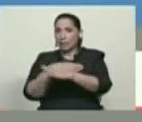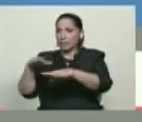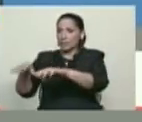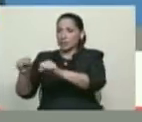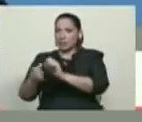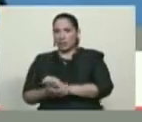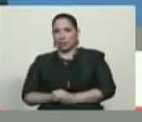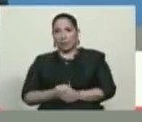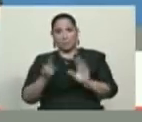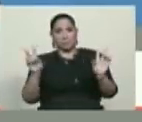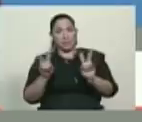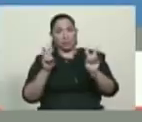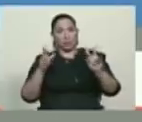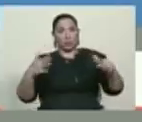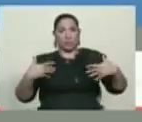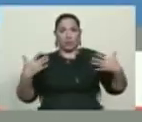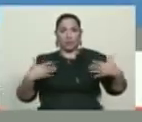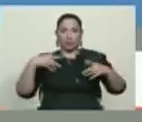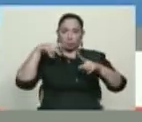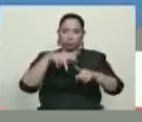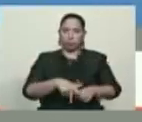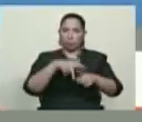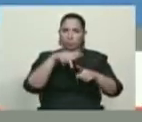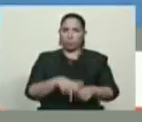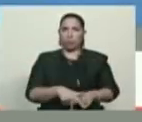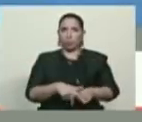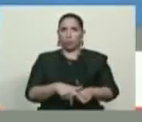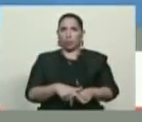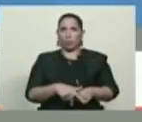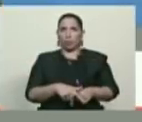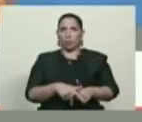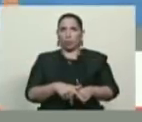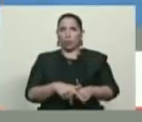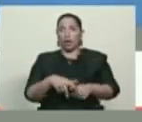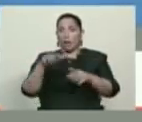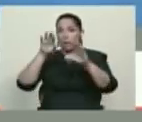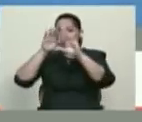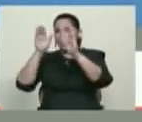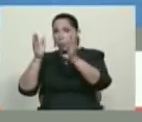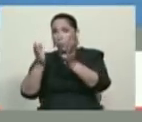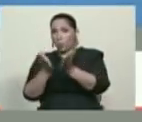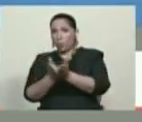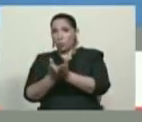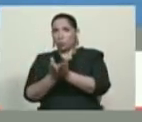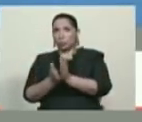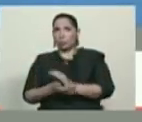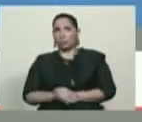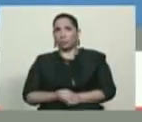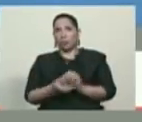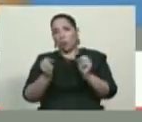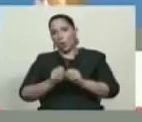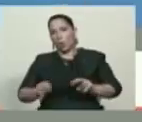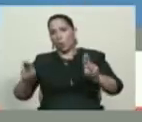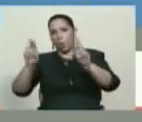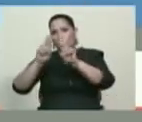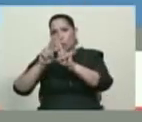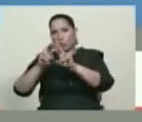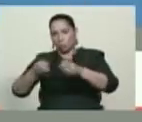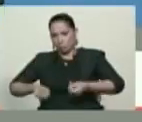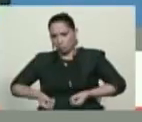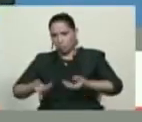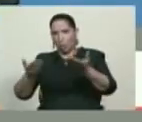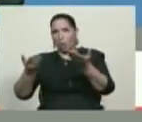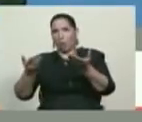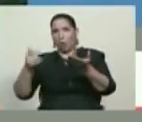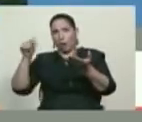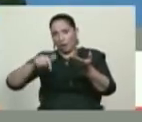victoriosos y alegres porque se había derrotado el nazismo y el fascismo en el mundo. Bueno, en Naciones Unidas dieron su aporte, incluso en